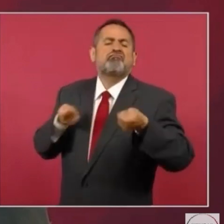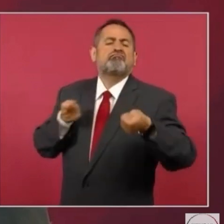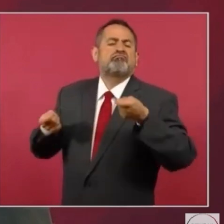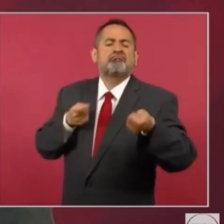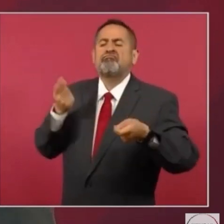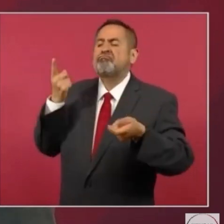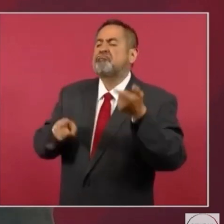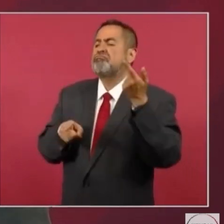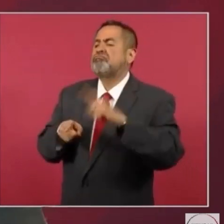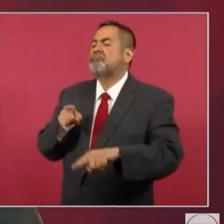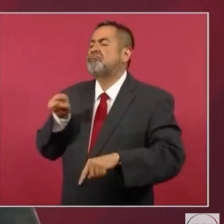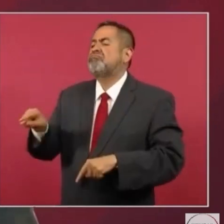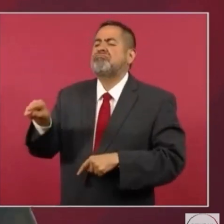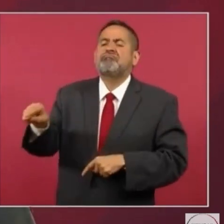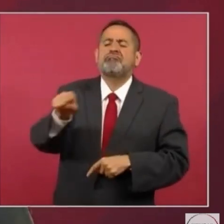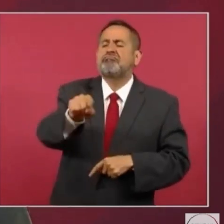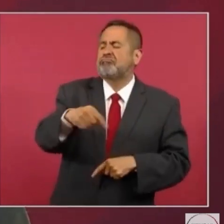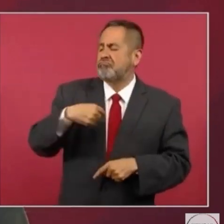los tengo.